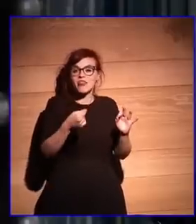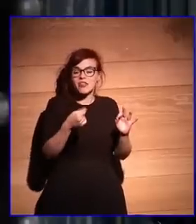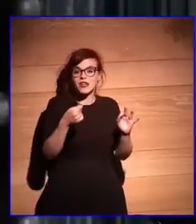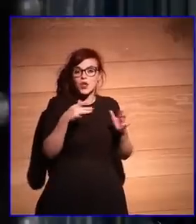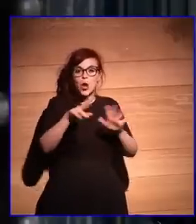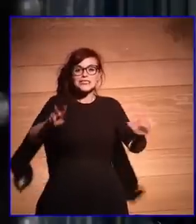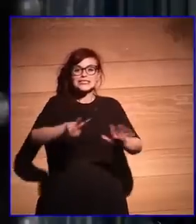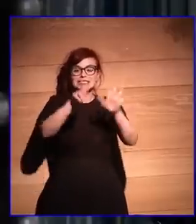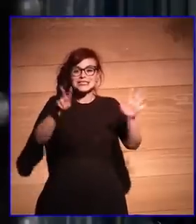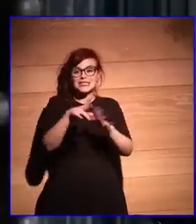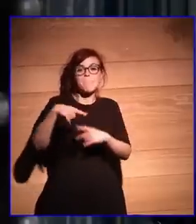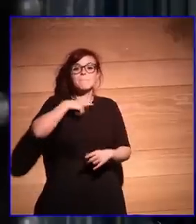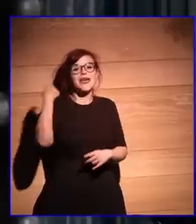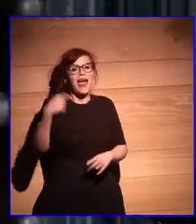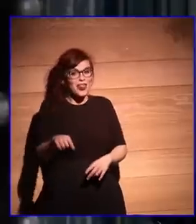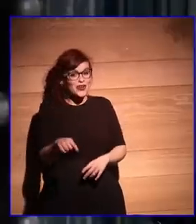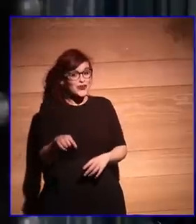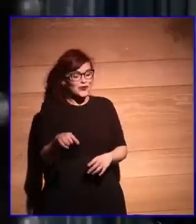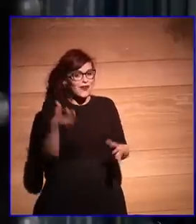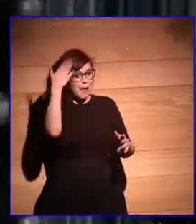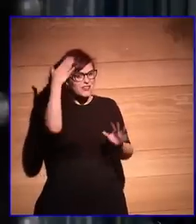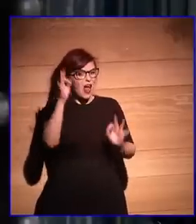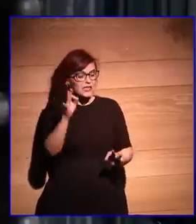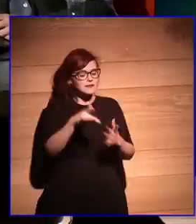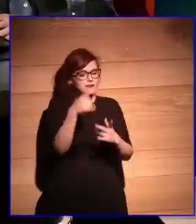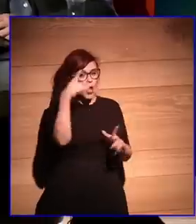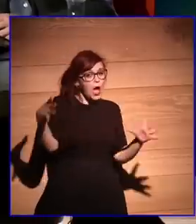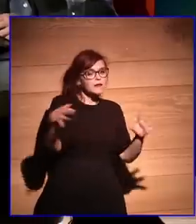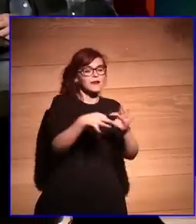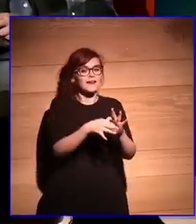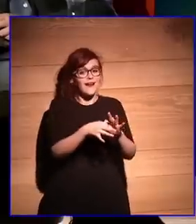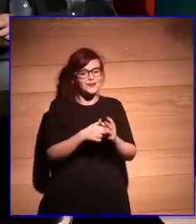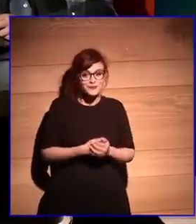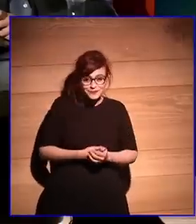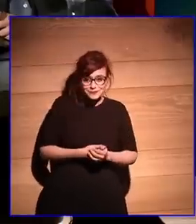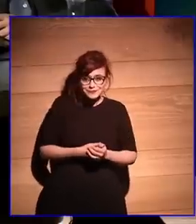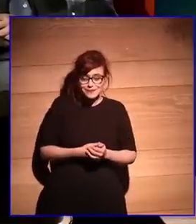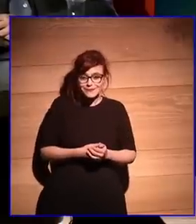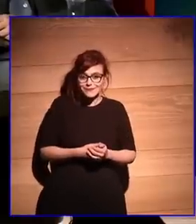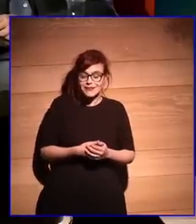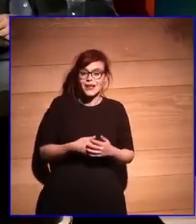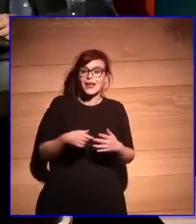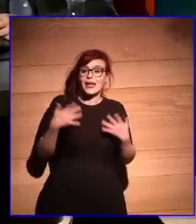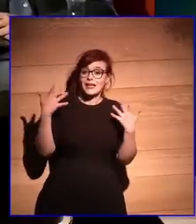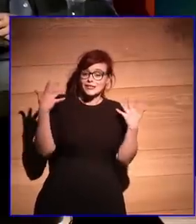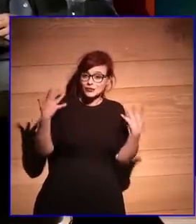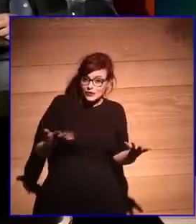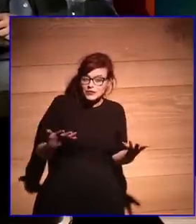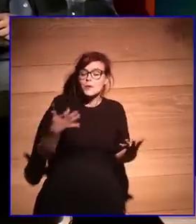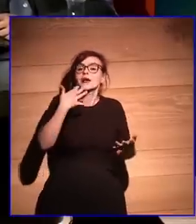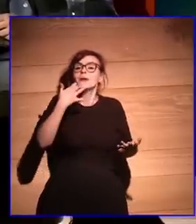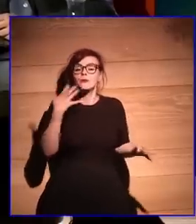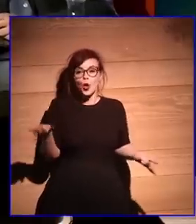siete pecados capitales. Un pecado, claro. Capitables, precioso. Capitables, muy bonito. Me encanta, tío. Es decir,